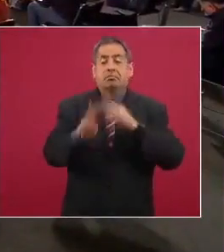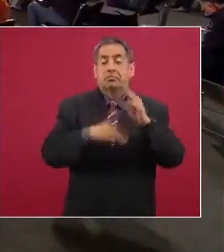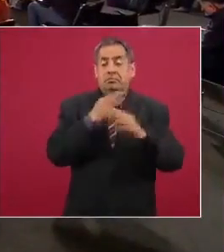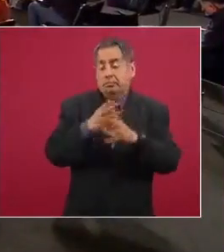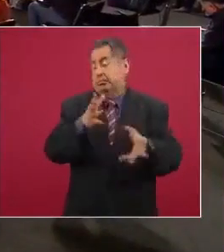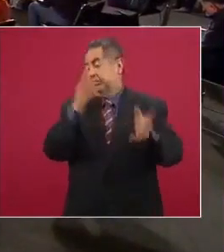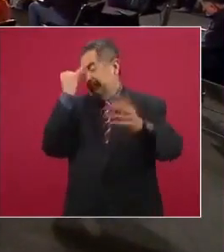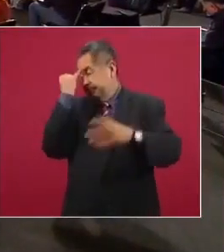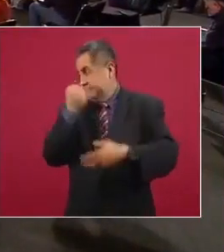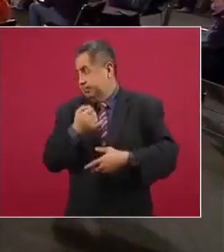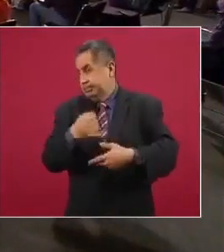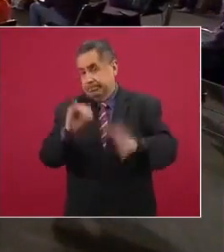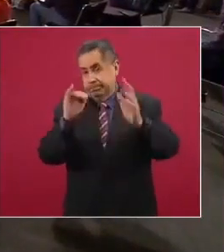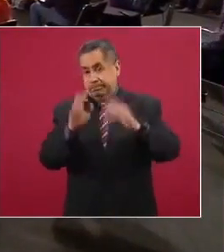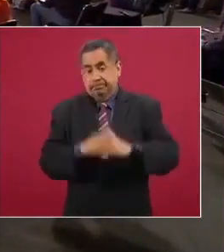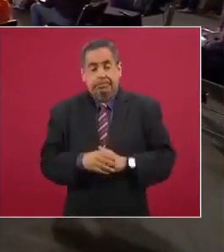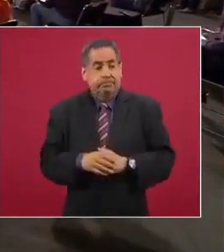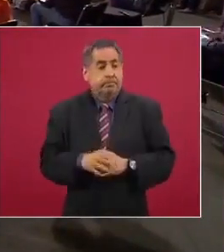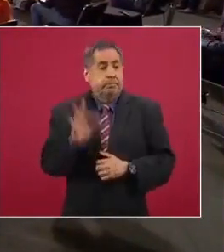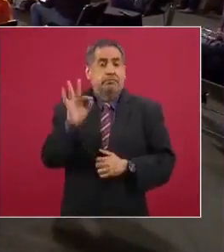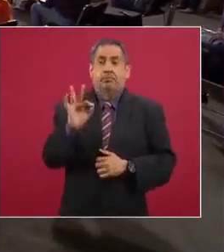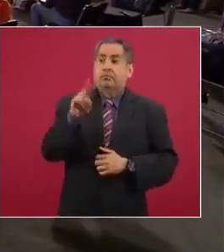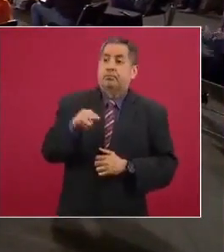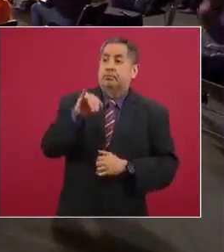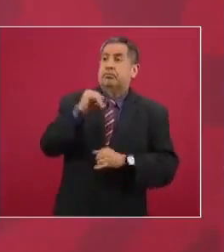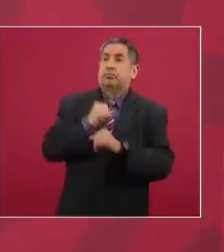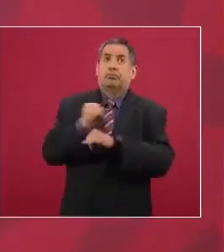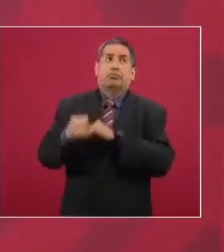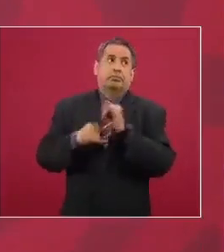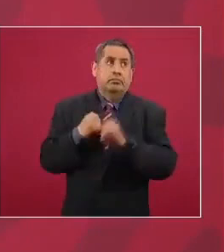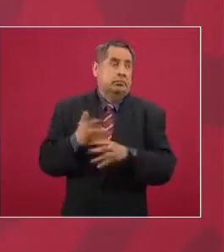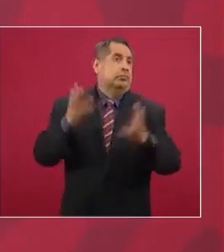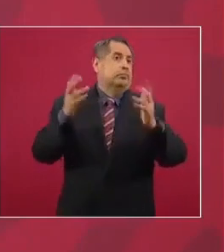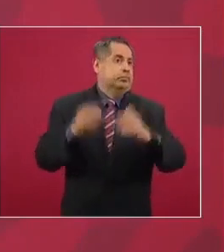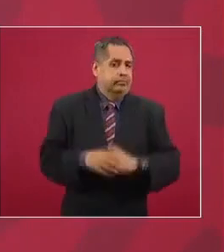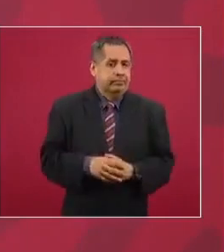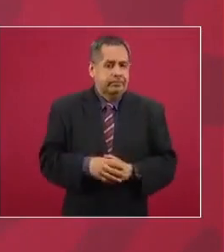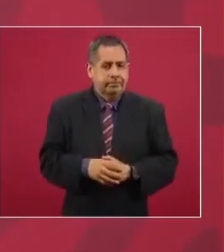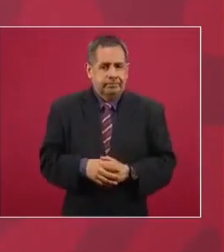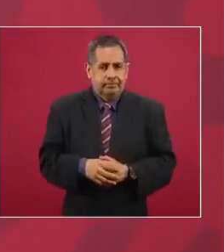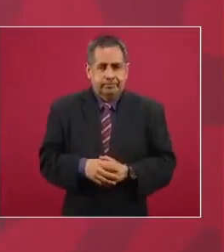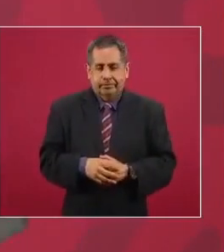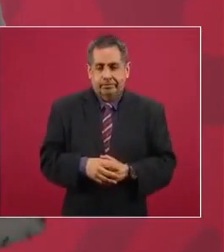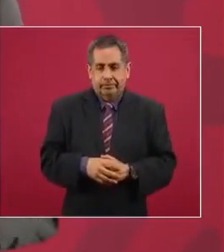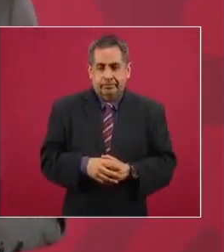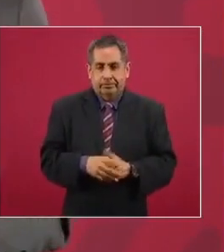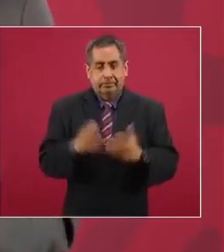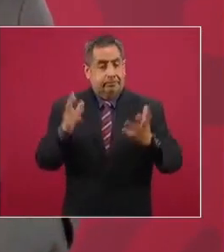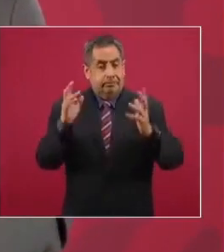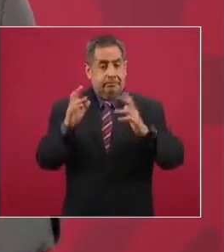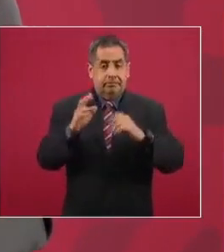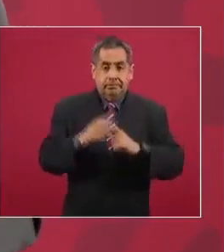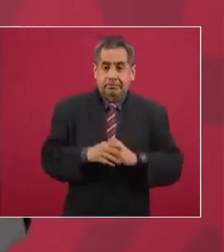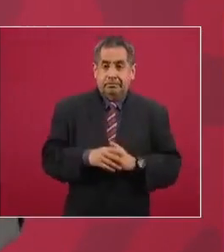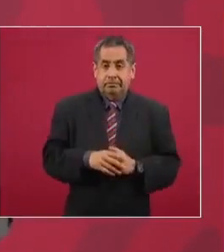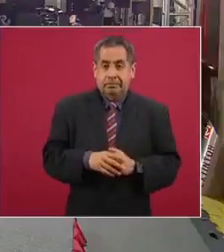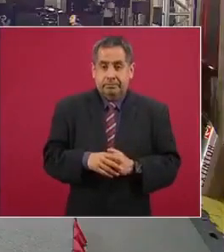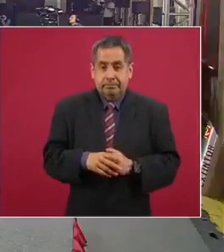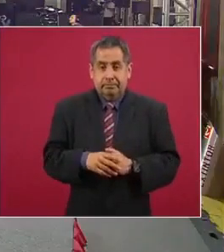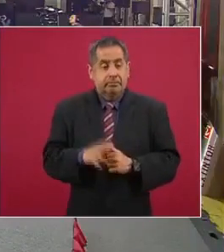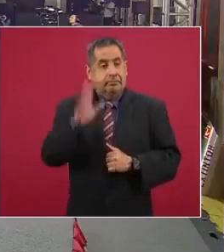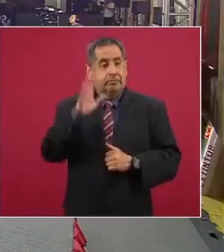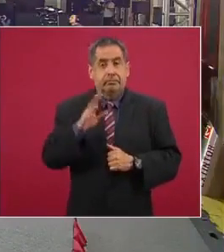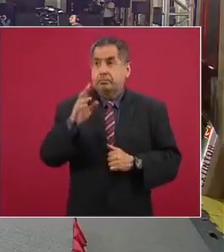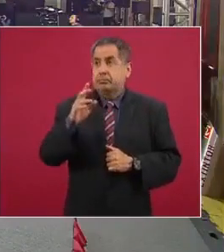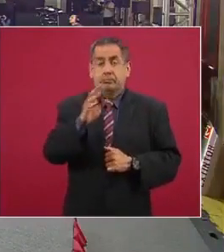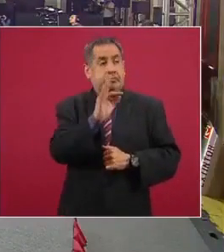imagínense. El Fondo Monetario Internacional. O sea, había que casi ponerse de